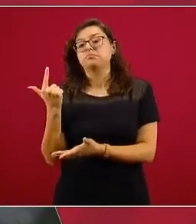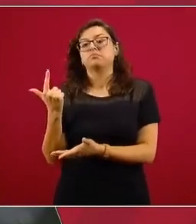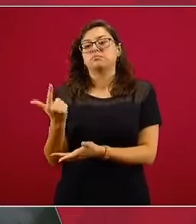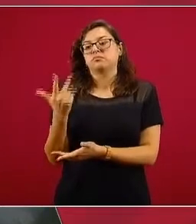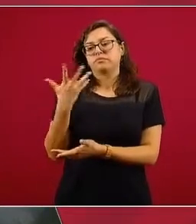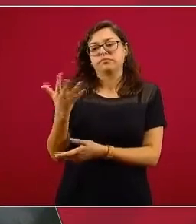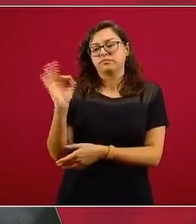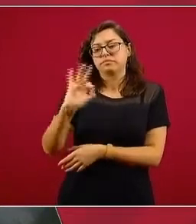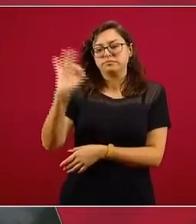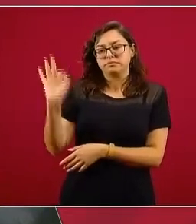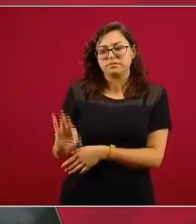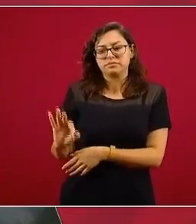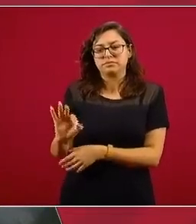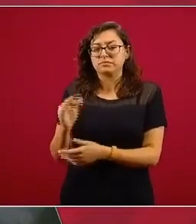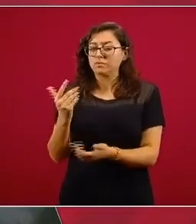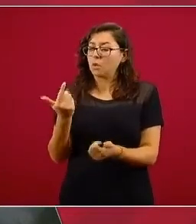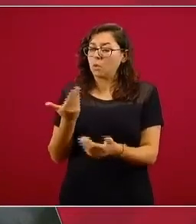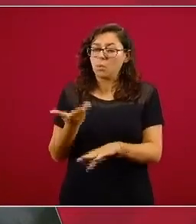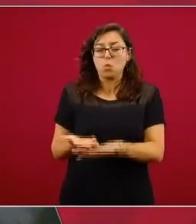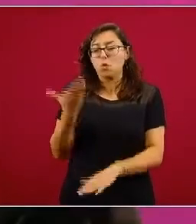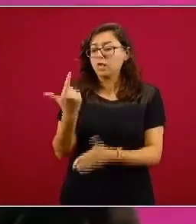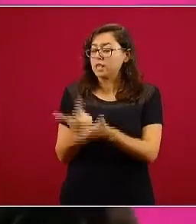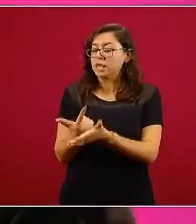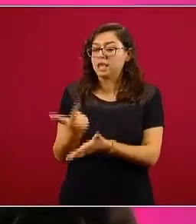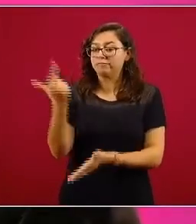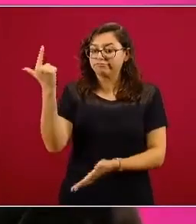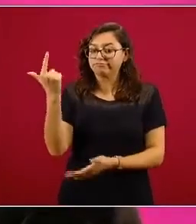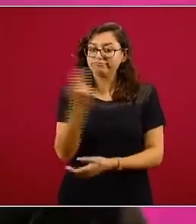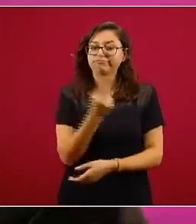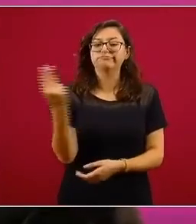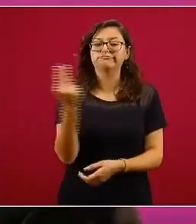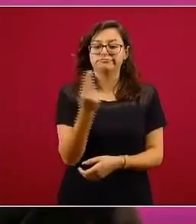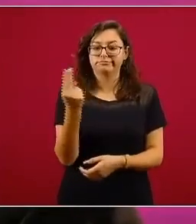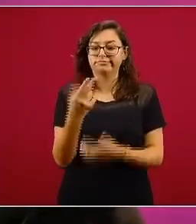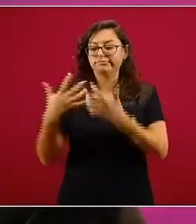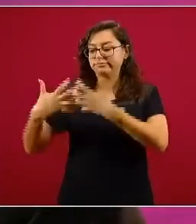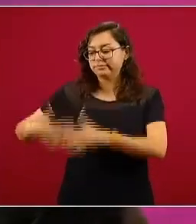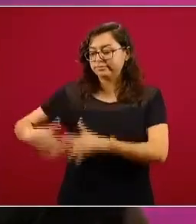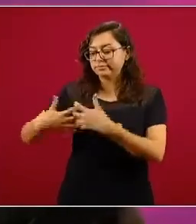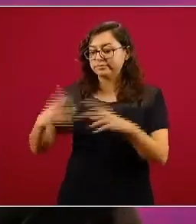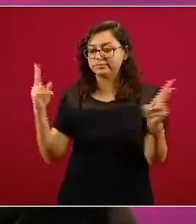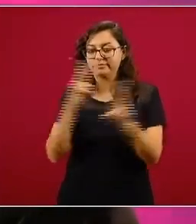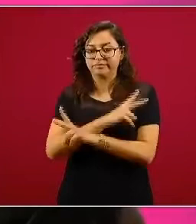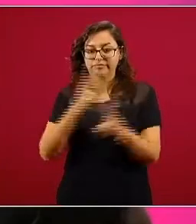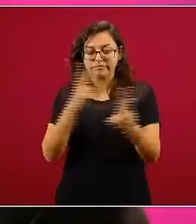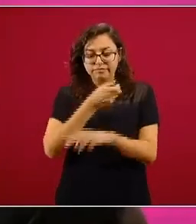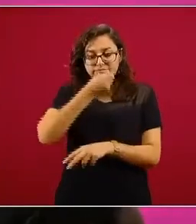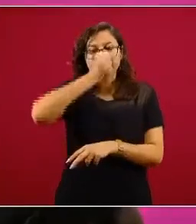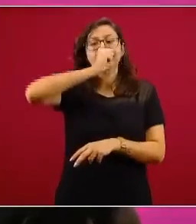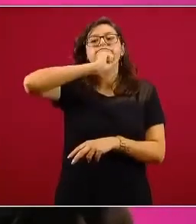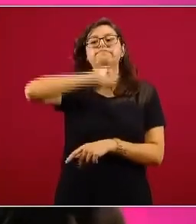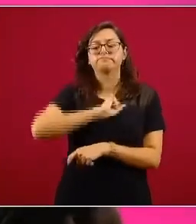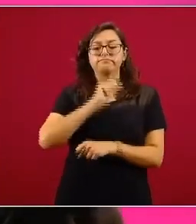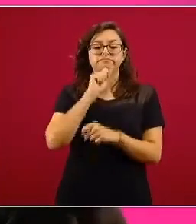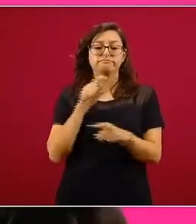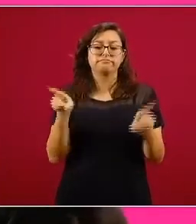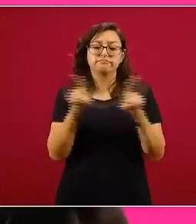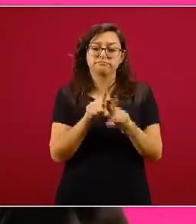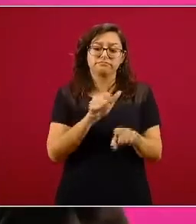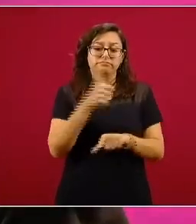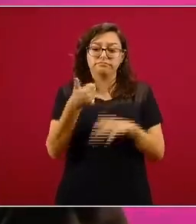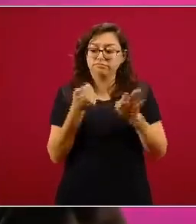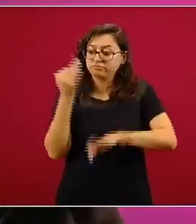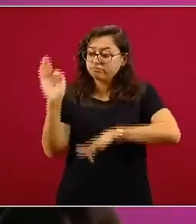5% del total muy graves, y requerirán ventilación mecánica invasiva, además de otras intervenciones médicas